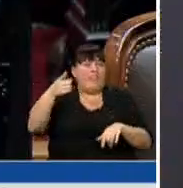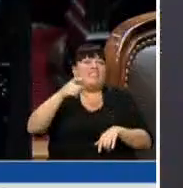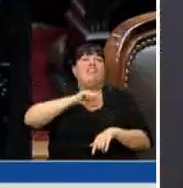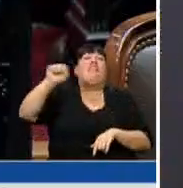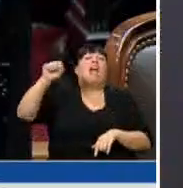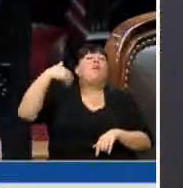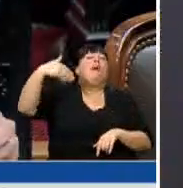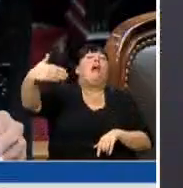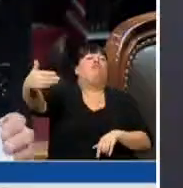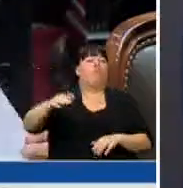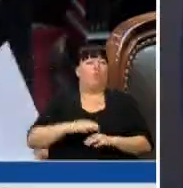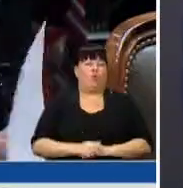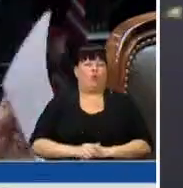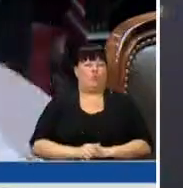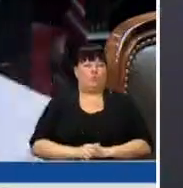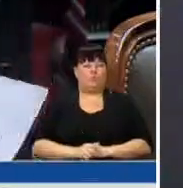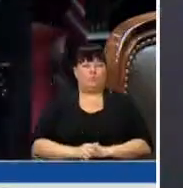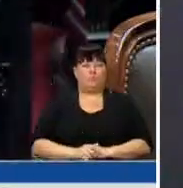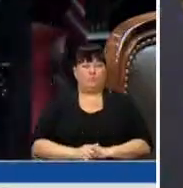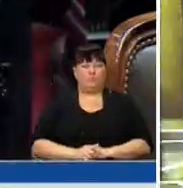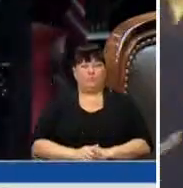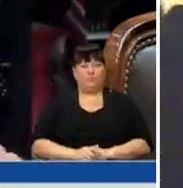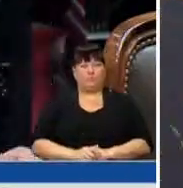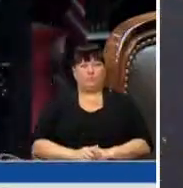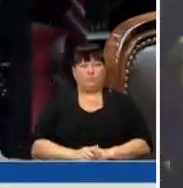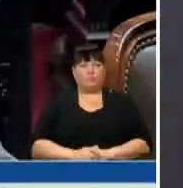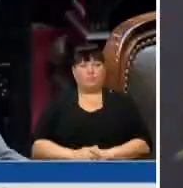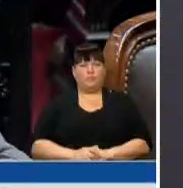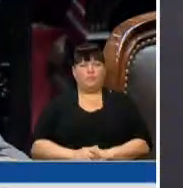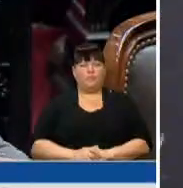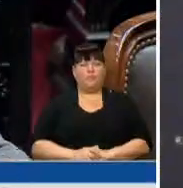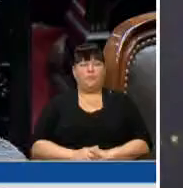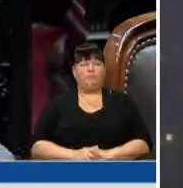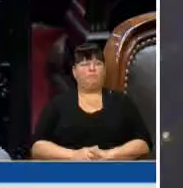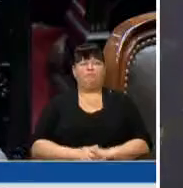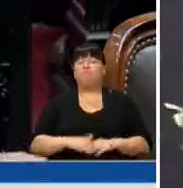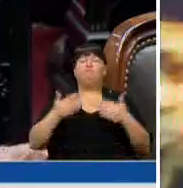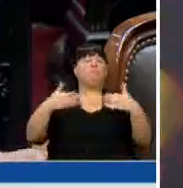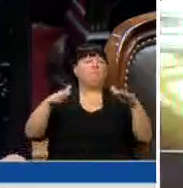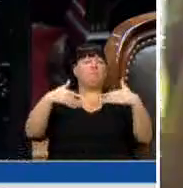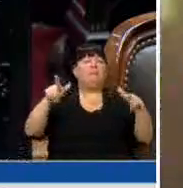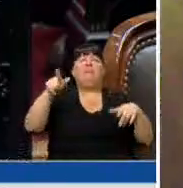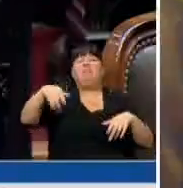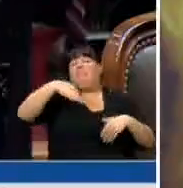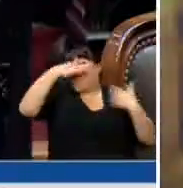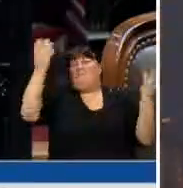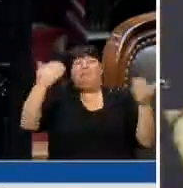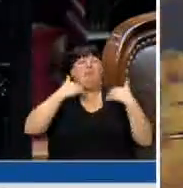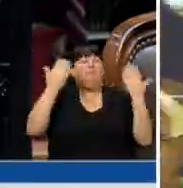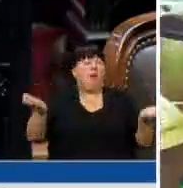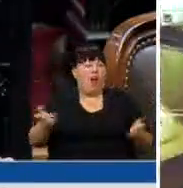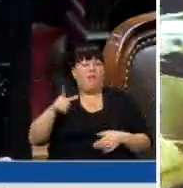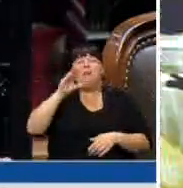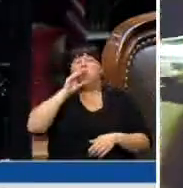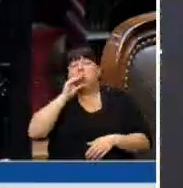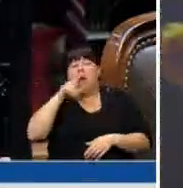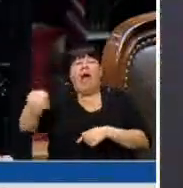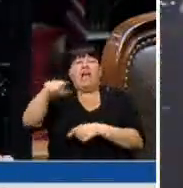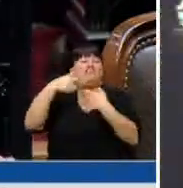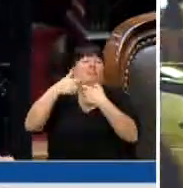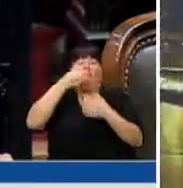ganancias a los trabajadores que cobran menos de 1,770 1000 pesos que se